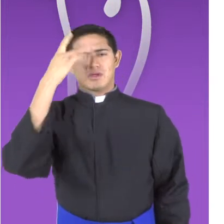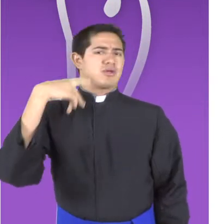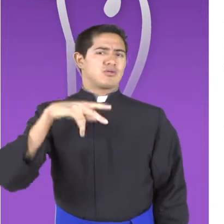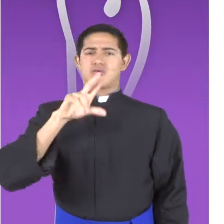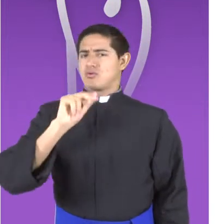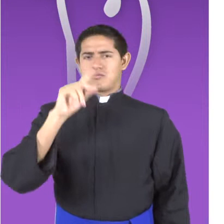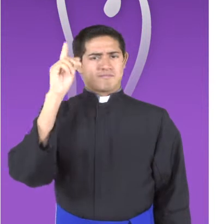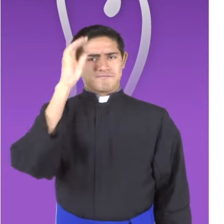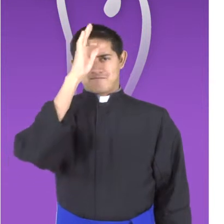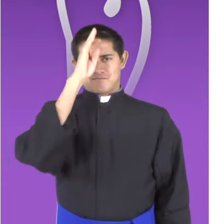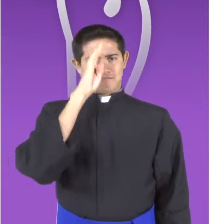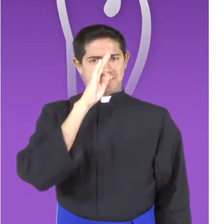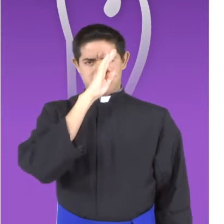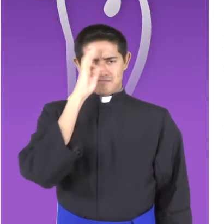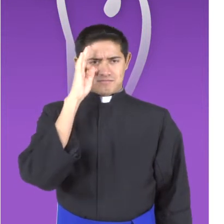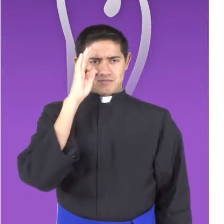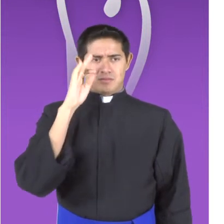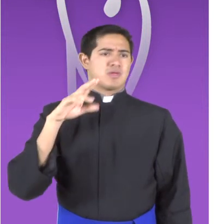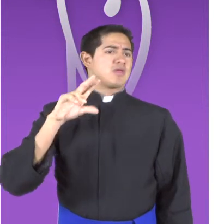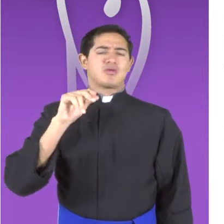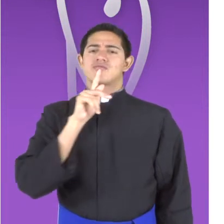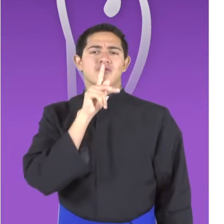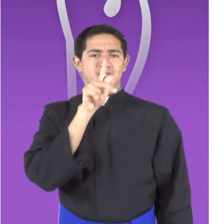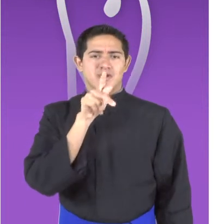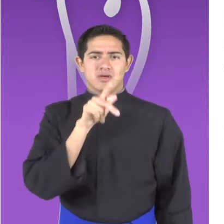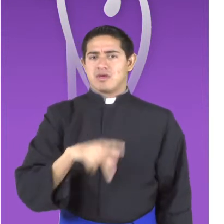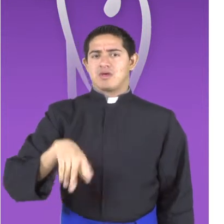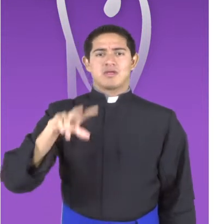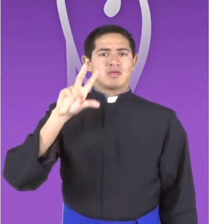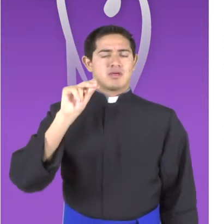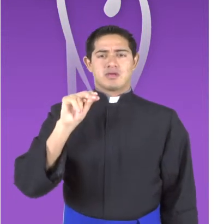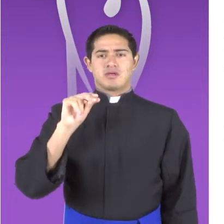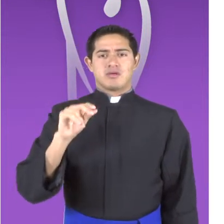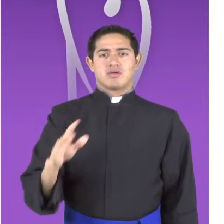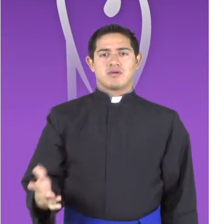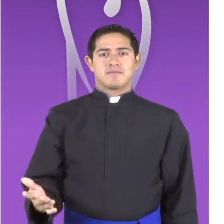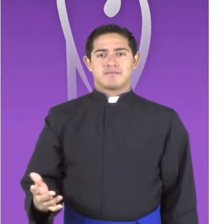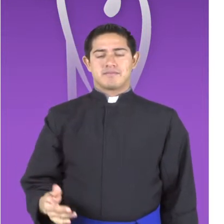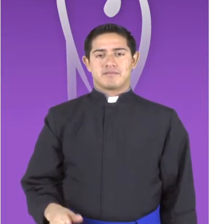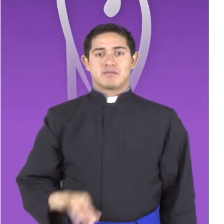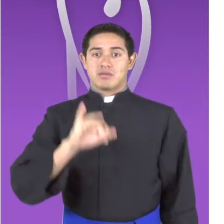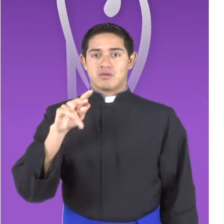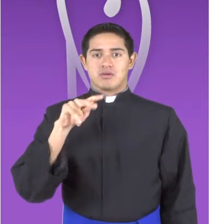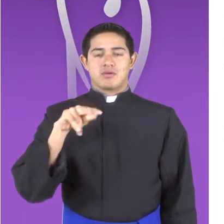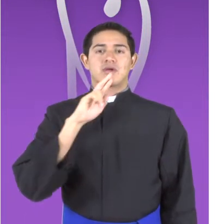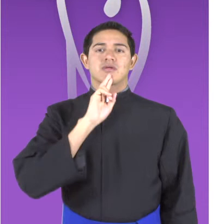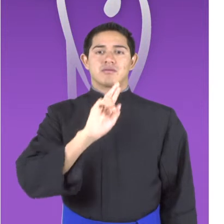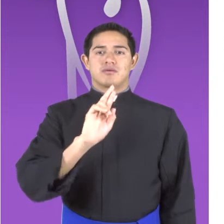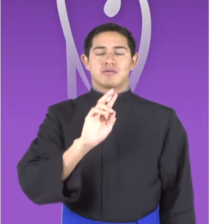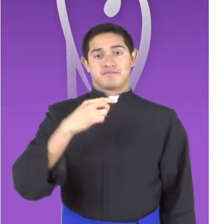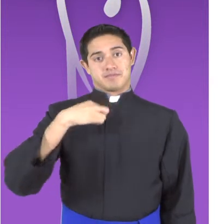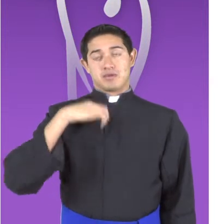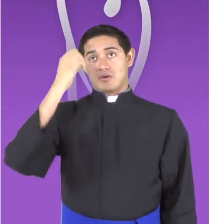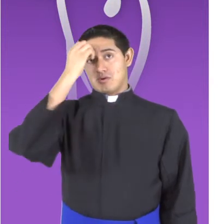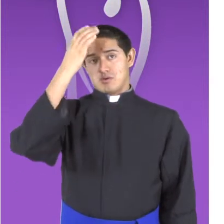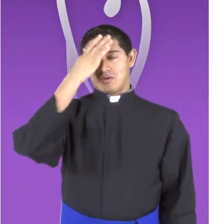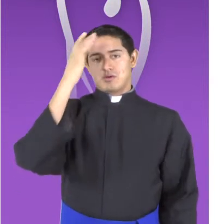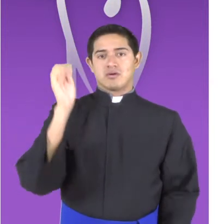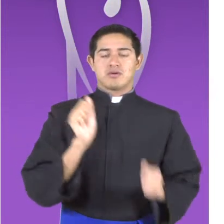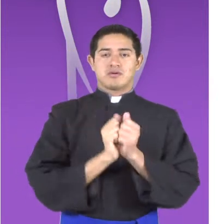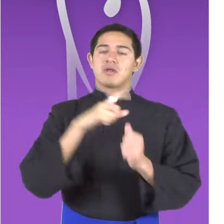Mesías, ni Elías, ni el profeta? Juan les respondió: yo bautizo con